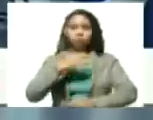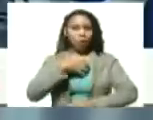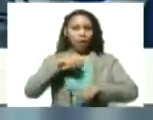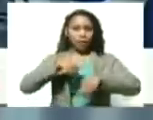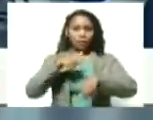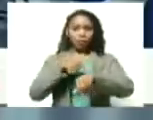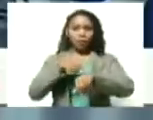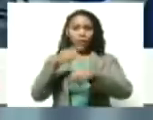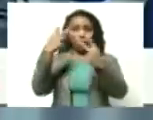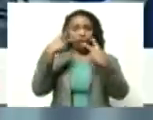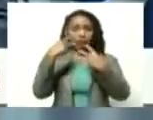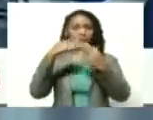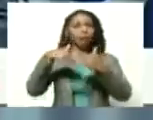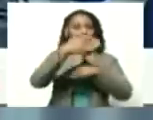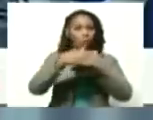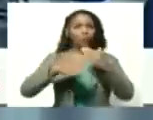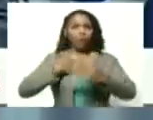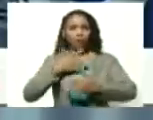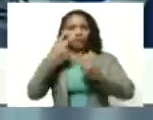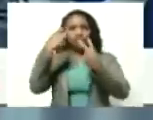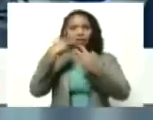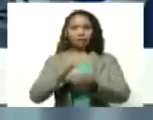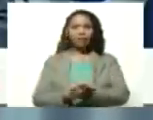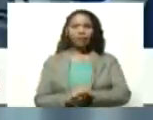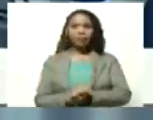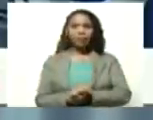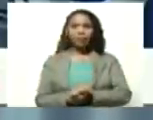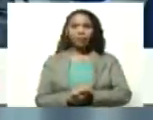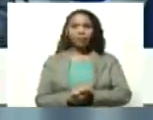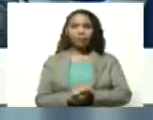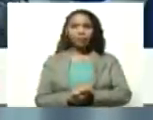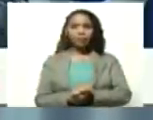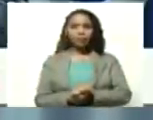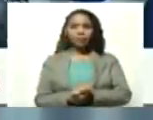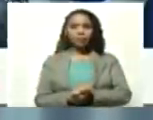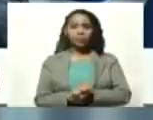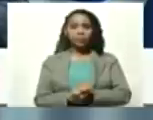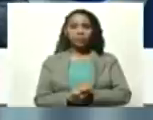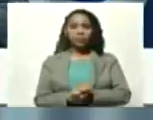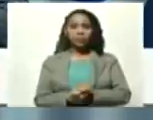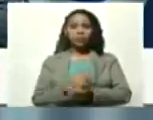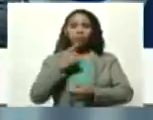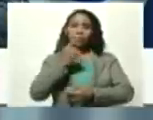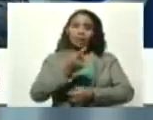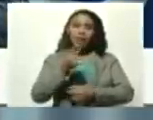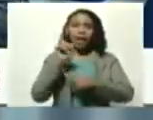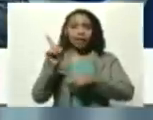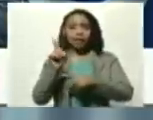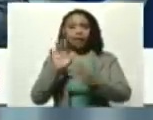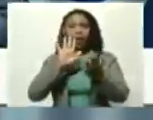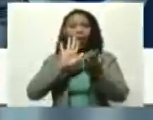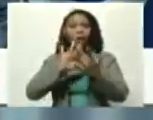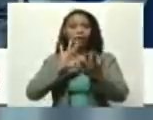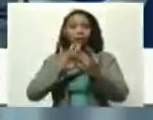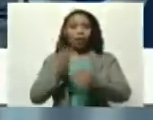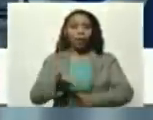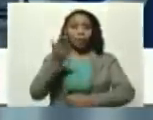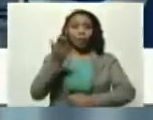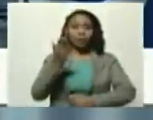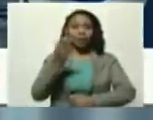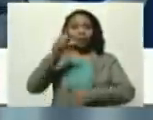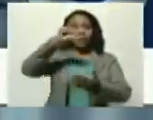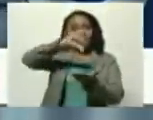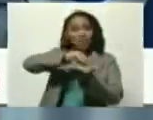momento sintonizar a nuestra, vamos a decir así, transmisión matriz venezolana